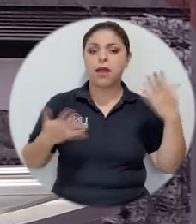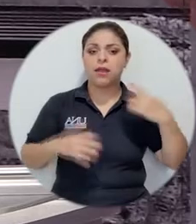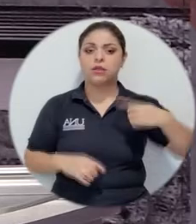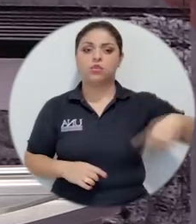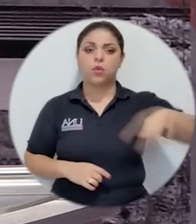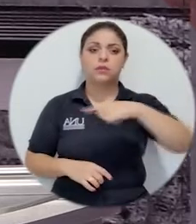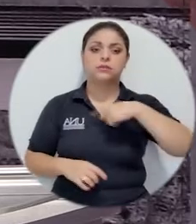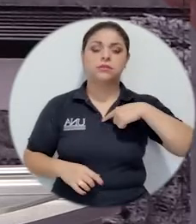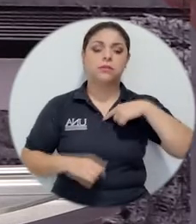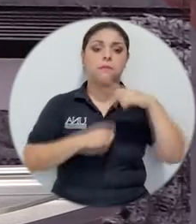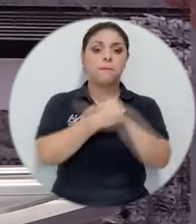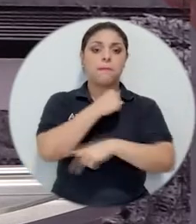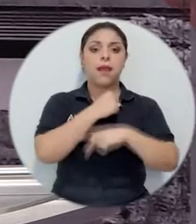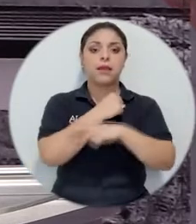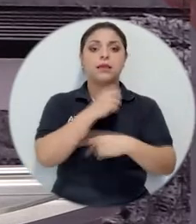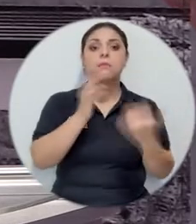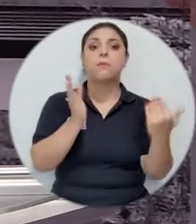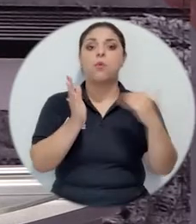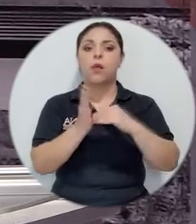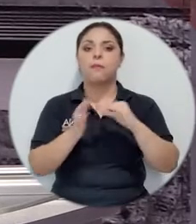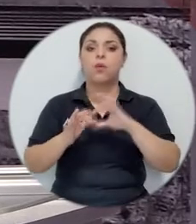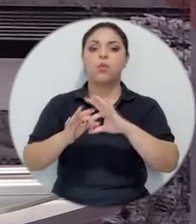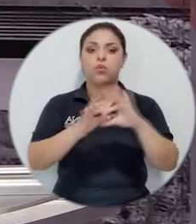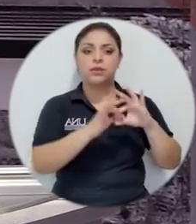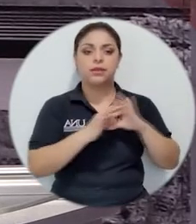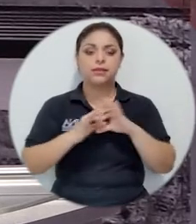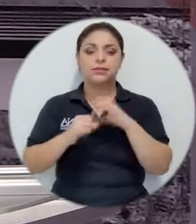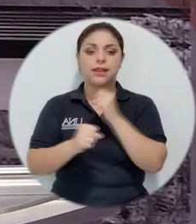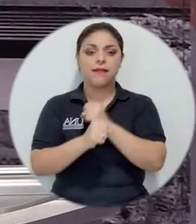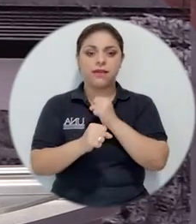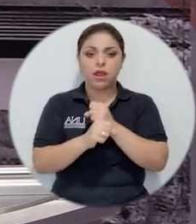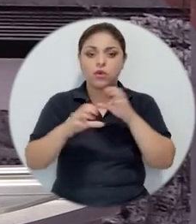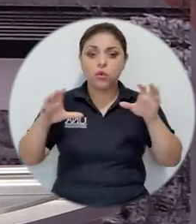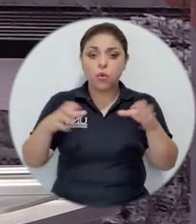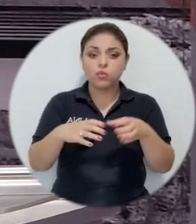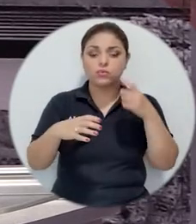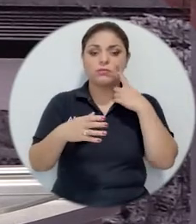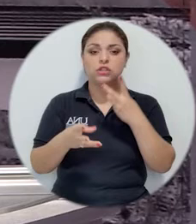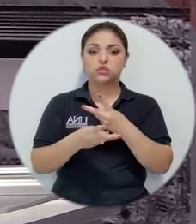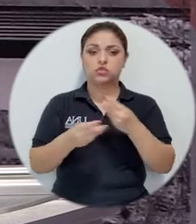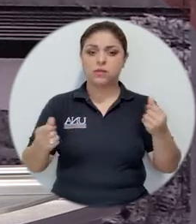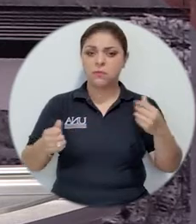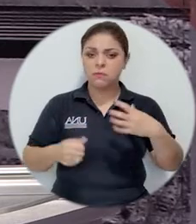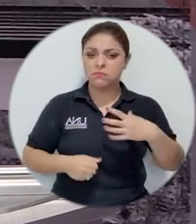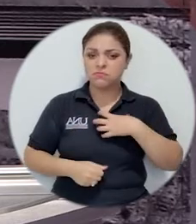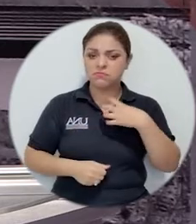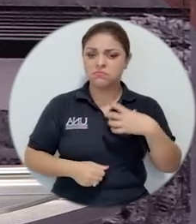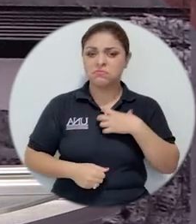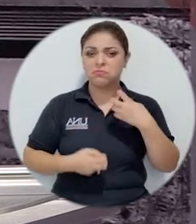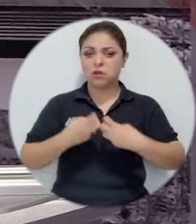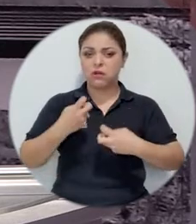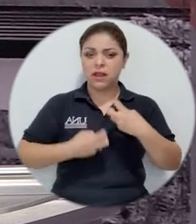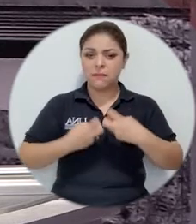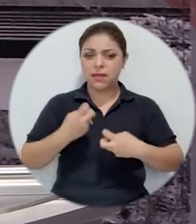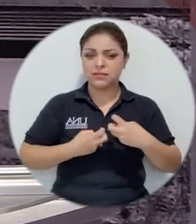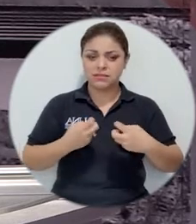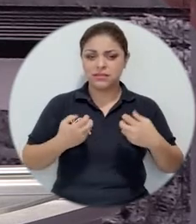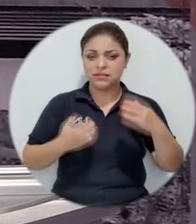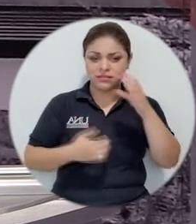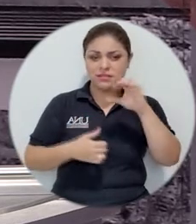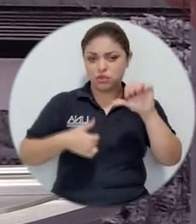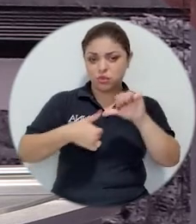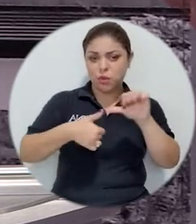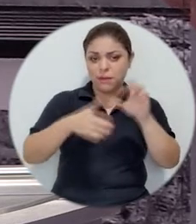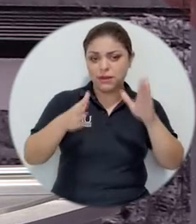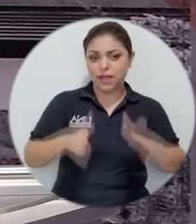historia para que nuestras naciones vuelvan a unirse a trabajar en conjunto por solucionar los problemas que nos aquejan a los